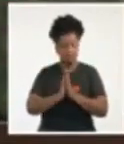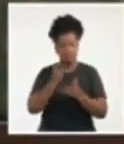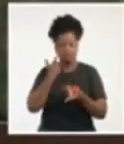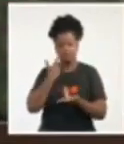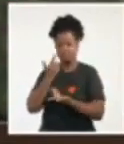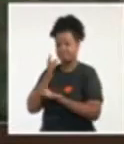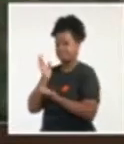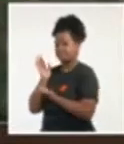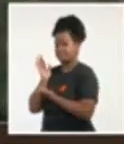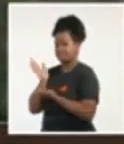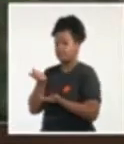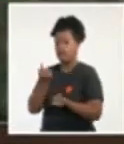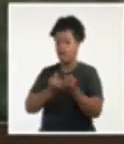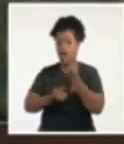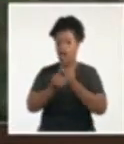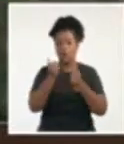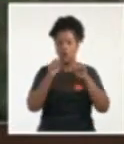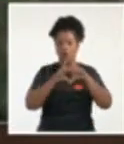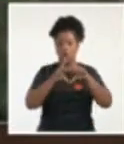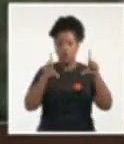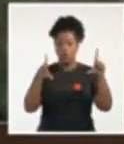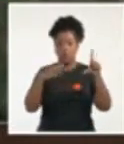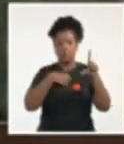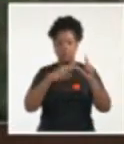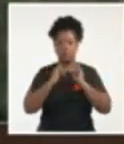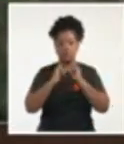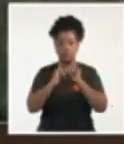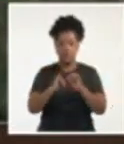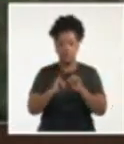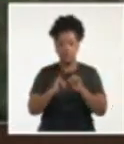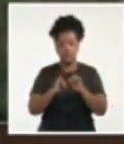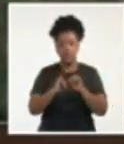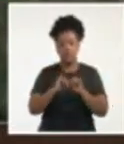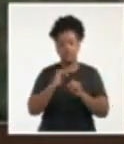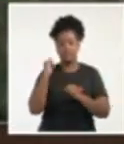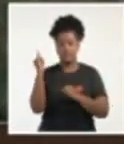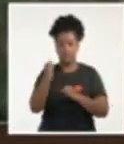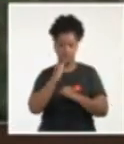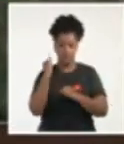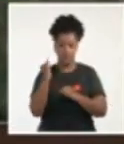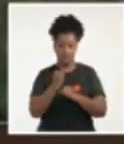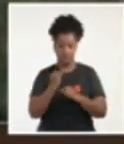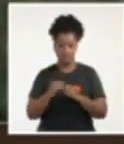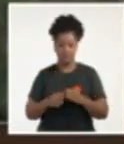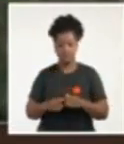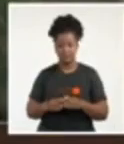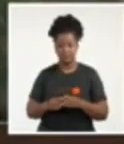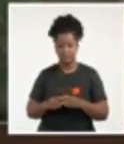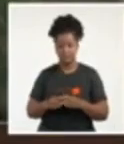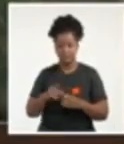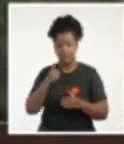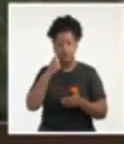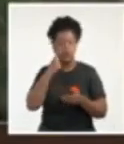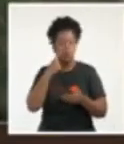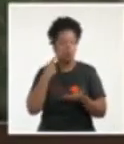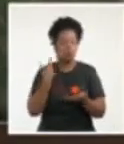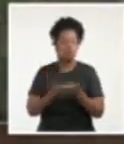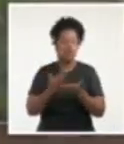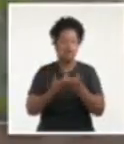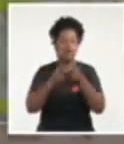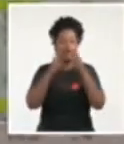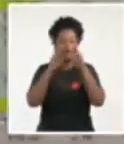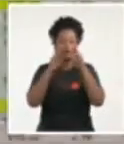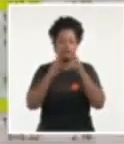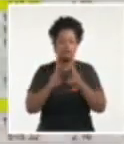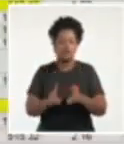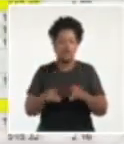diapositivas que tienen información además que dan organismos internacionales para demostrar cuál ha sido el resultado